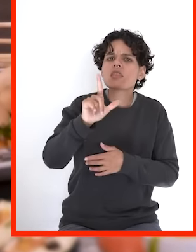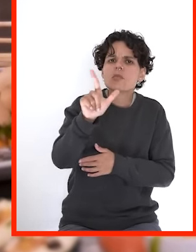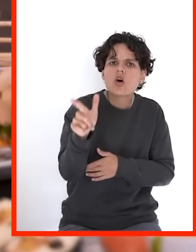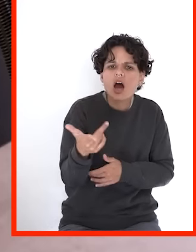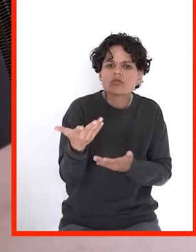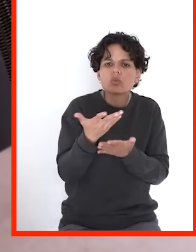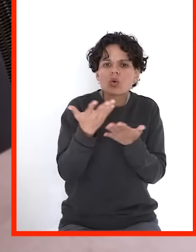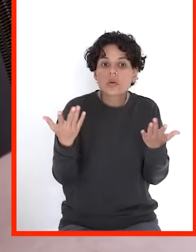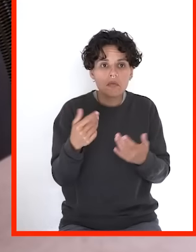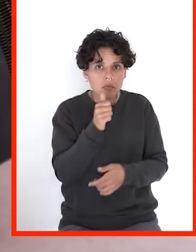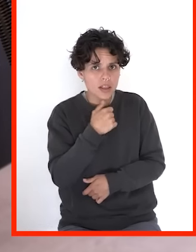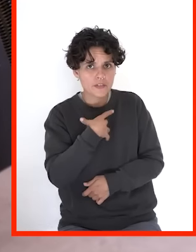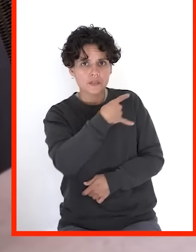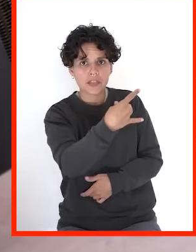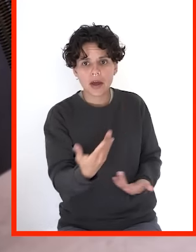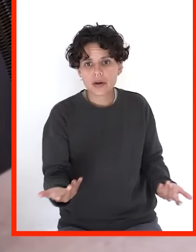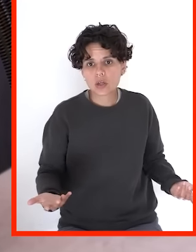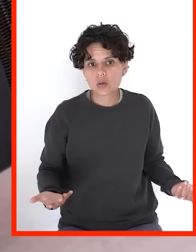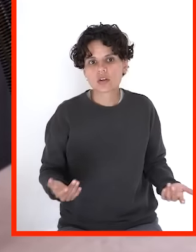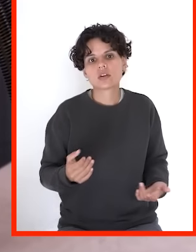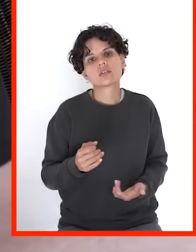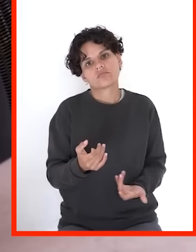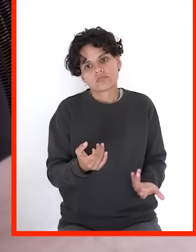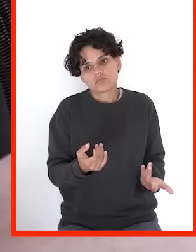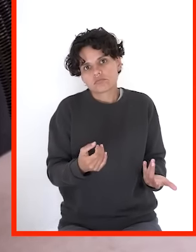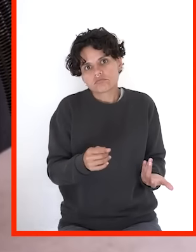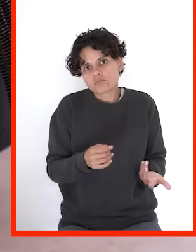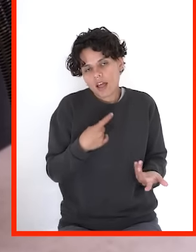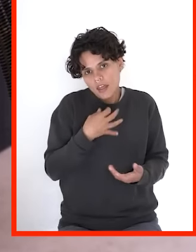tiempos? ¿Qué? ¿Son los invitados? No. Dejamos las cosas como son.